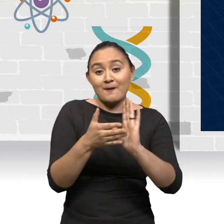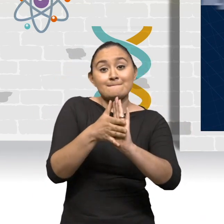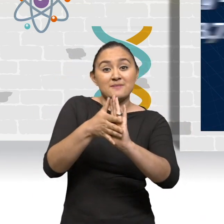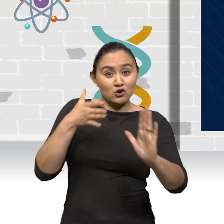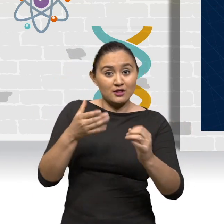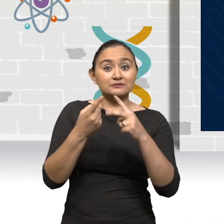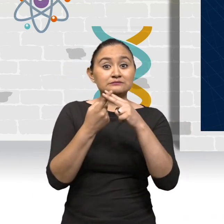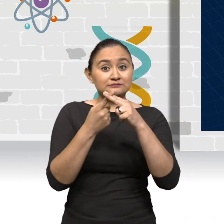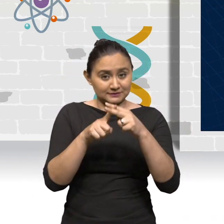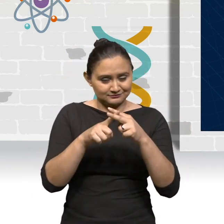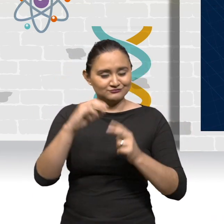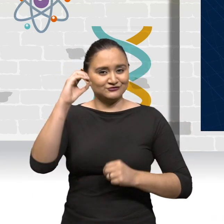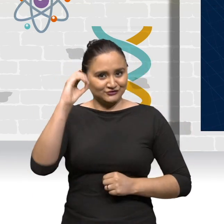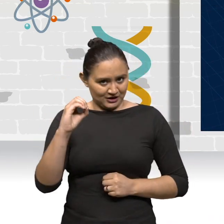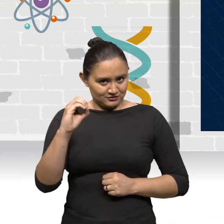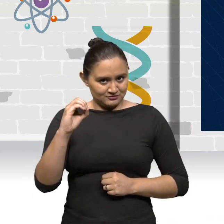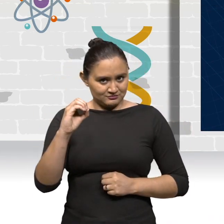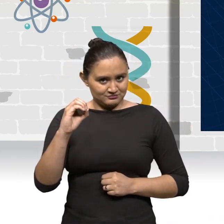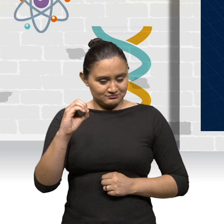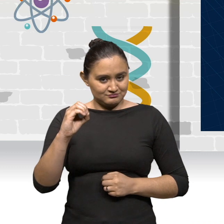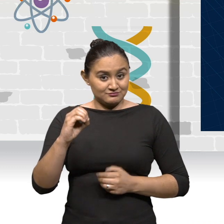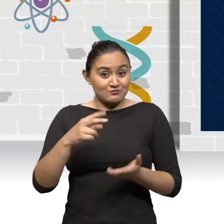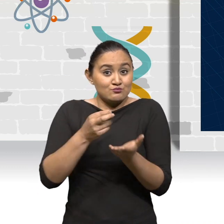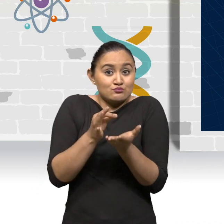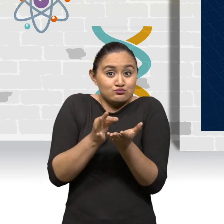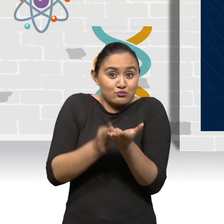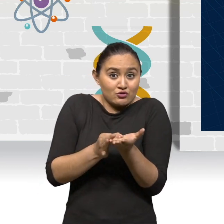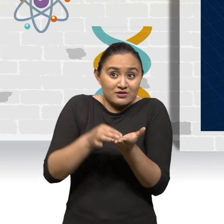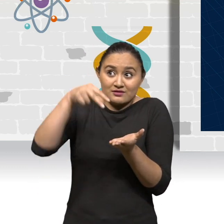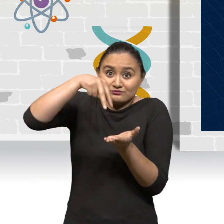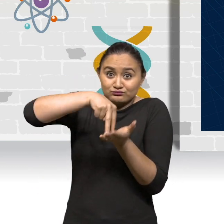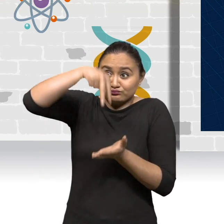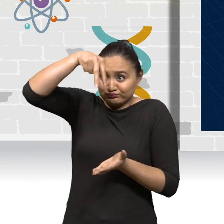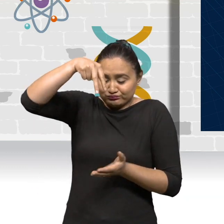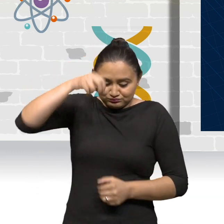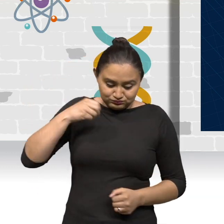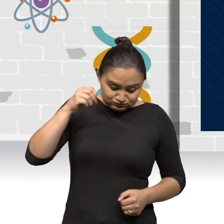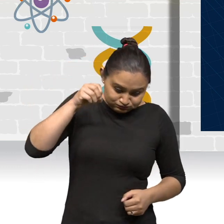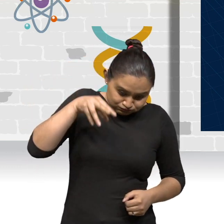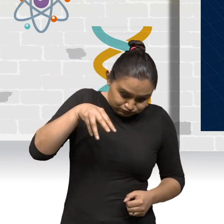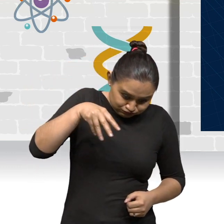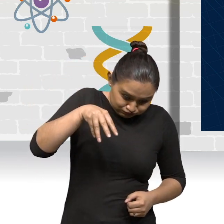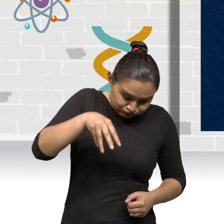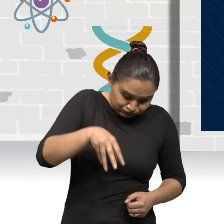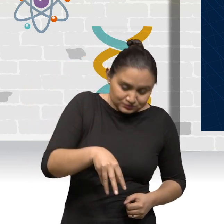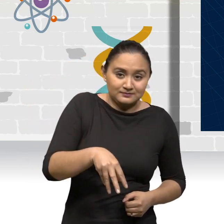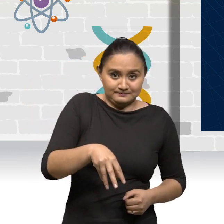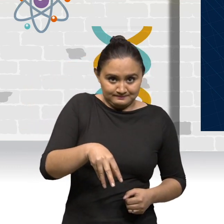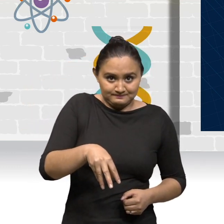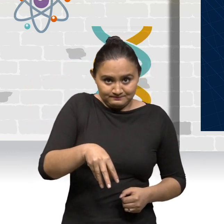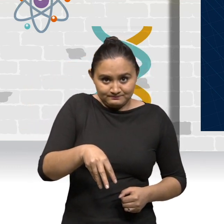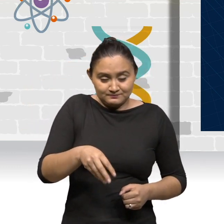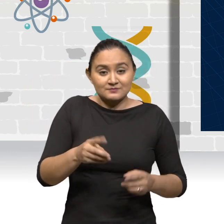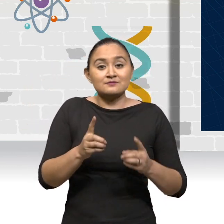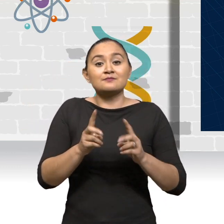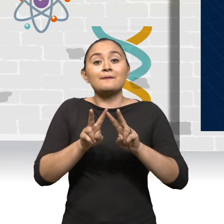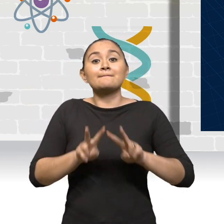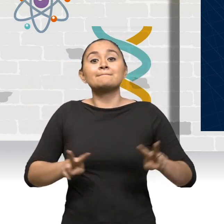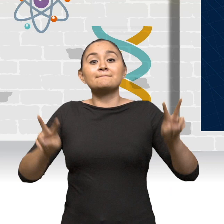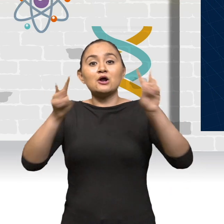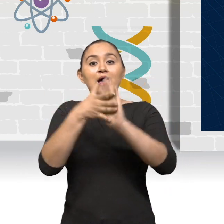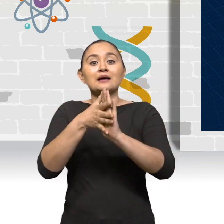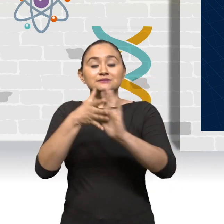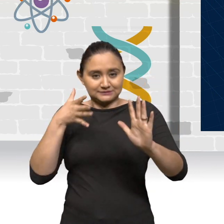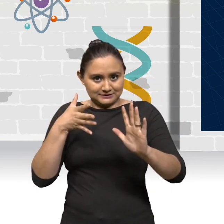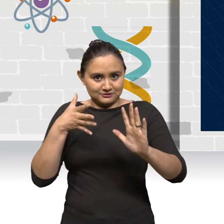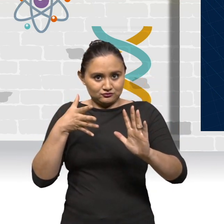conocemos la velocidad inicial, que es 0, porque la moneda parte del reposo. Tenemos el valor de la aceleración, que es el valor de